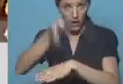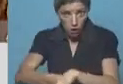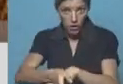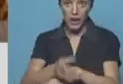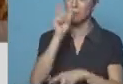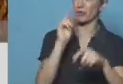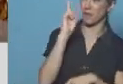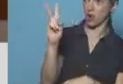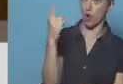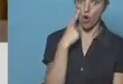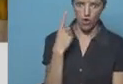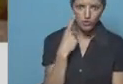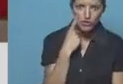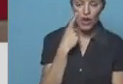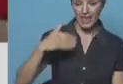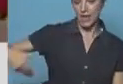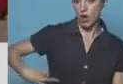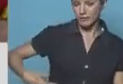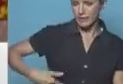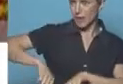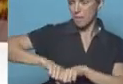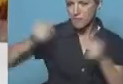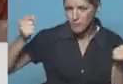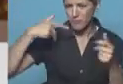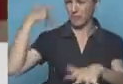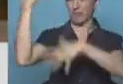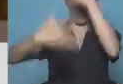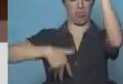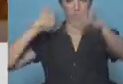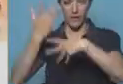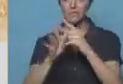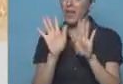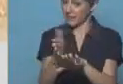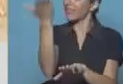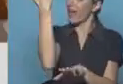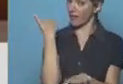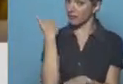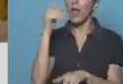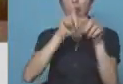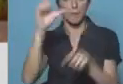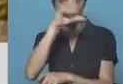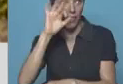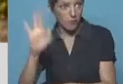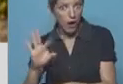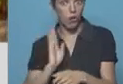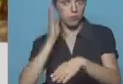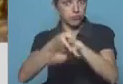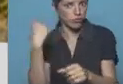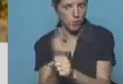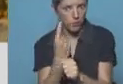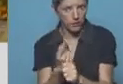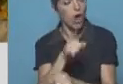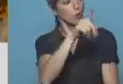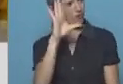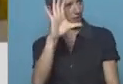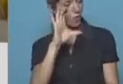una costilla. Estas cosas pasaban en la República Argentina. Hasta banqueros no podían salir. Yo me acuerdo, el doctor Alemán también fue